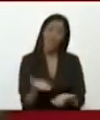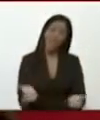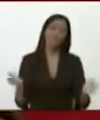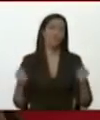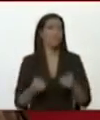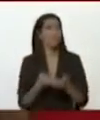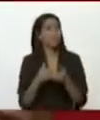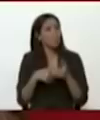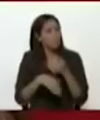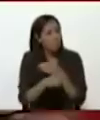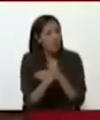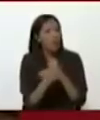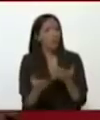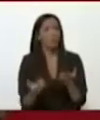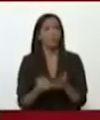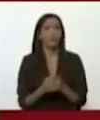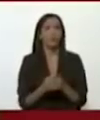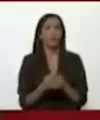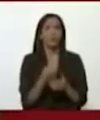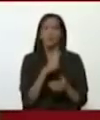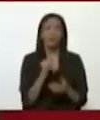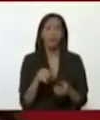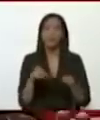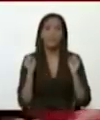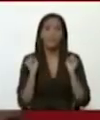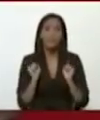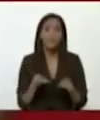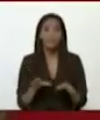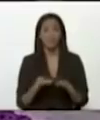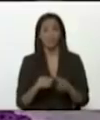a... Porque no hubiese ascendido. Mira,